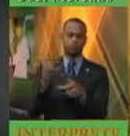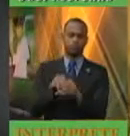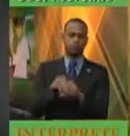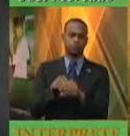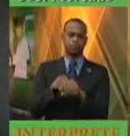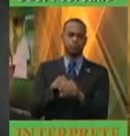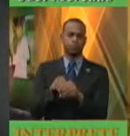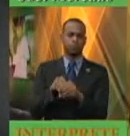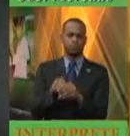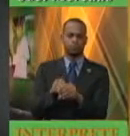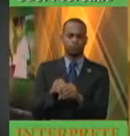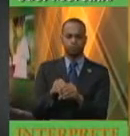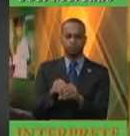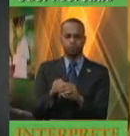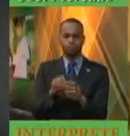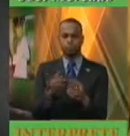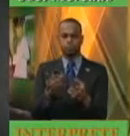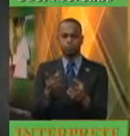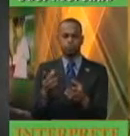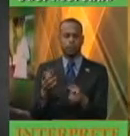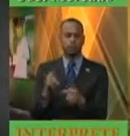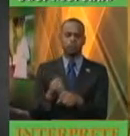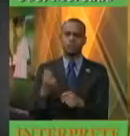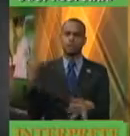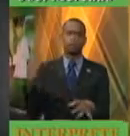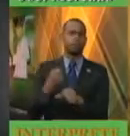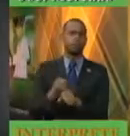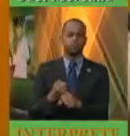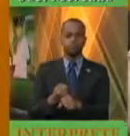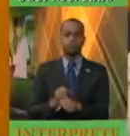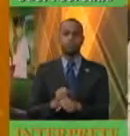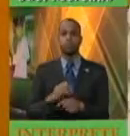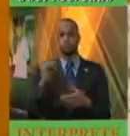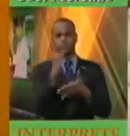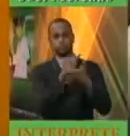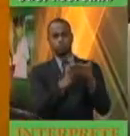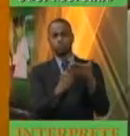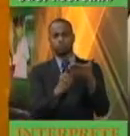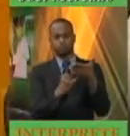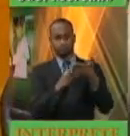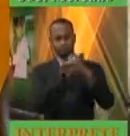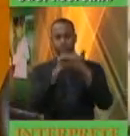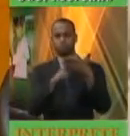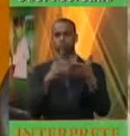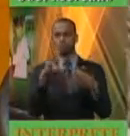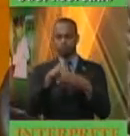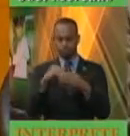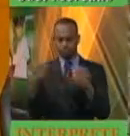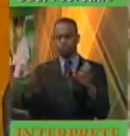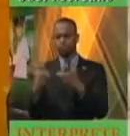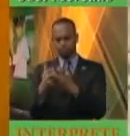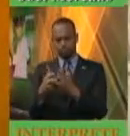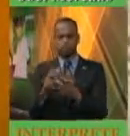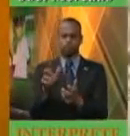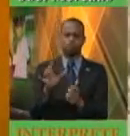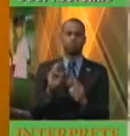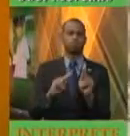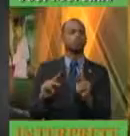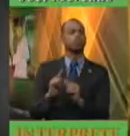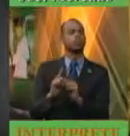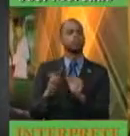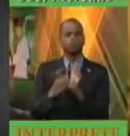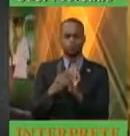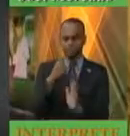se quede ahí por mucho tiempo. Pinturas alegóricas a la frente, claro, para, sí, que esté permanentemente. Claro, para ahí, que esto siempre